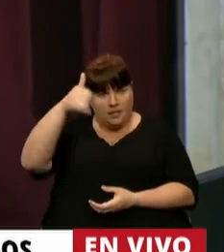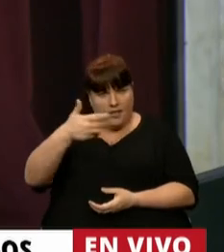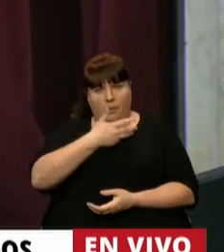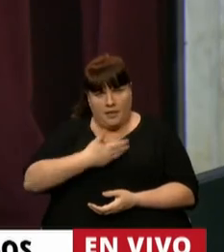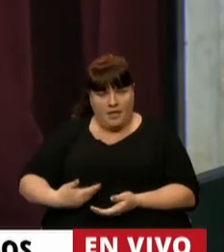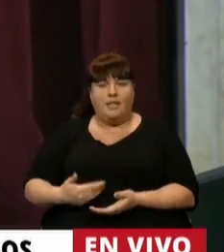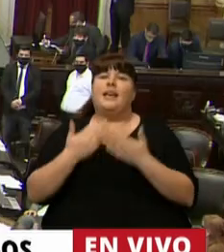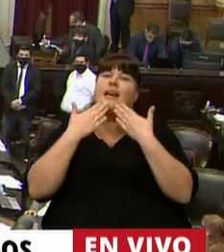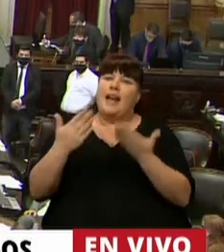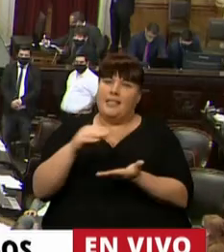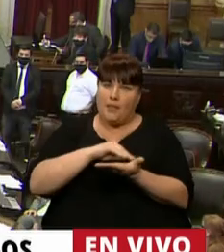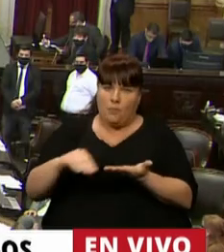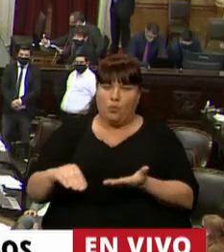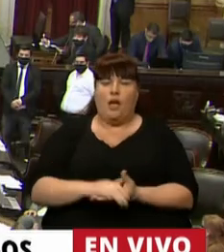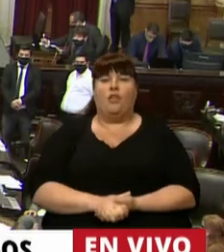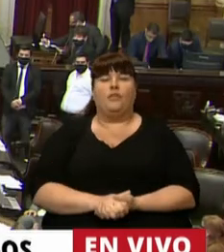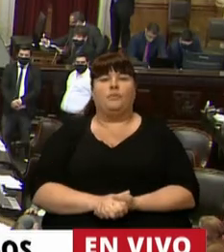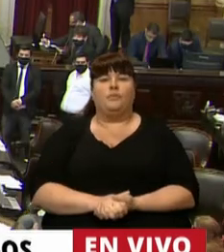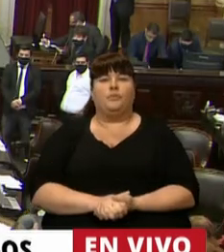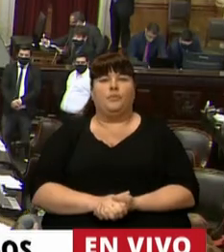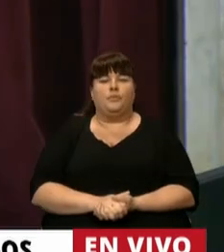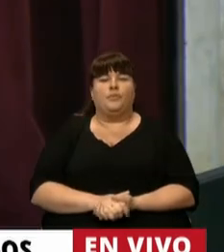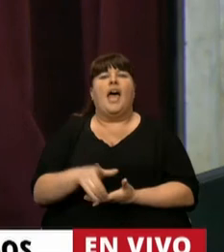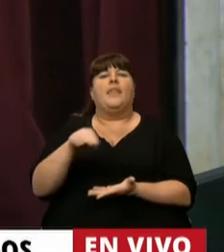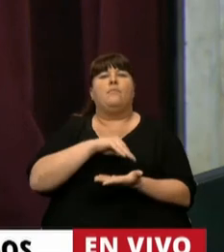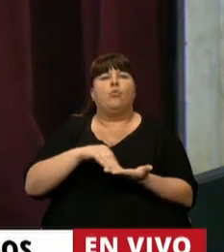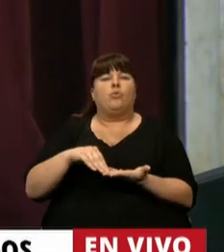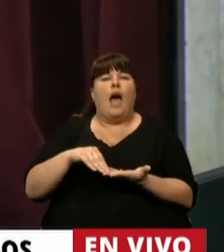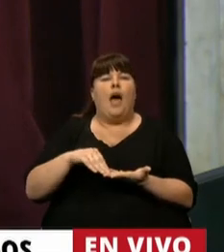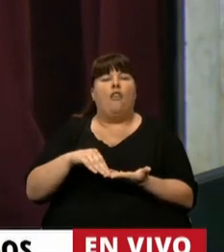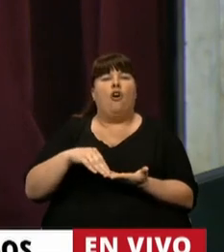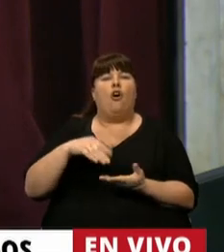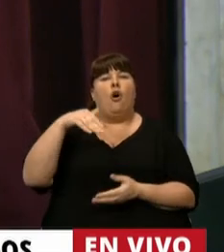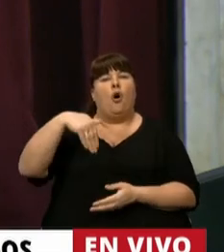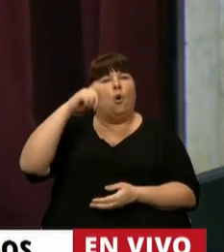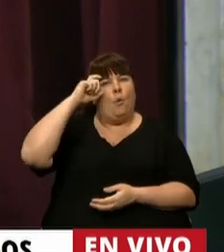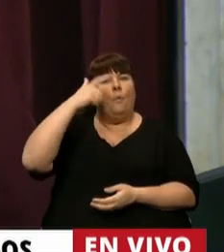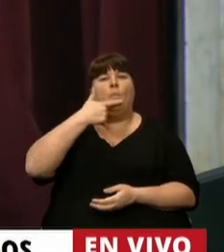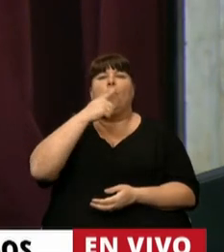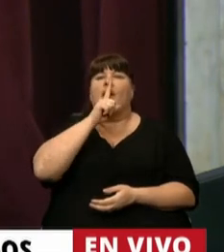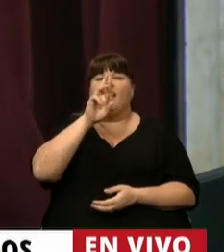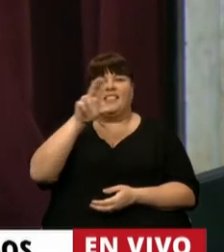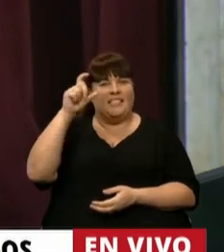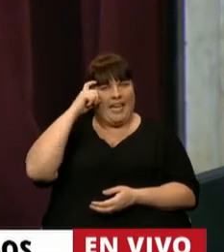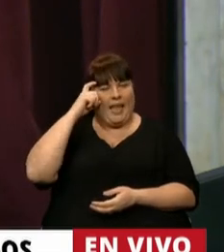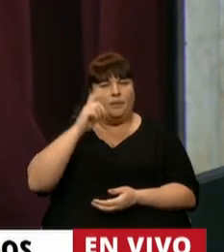Afirmativo, presidente. Gracias, diputado Juan Martín. Diputado Diego Matías Mestre.